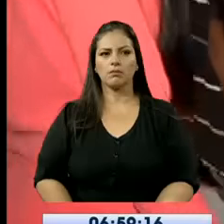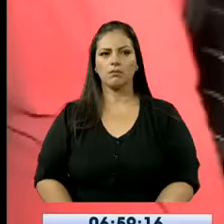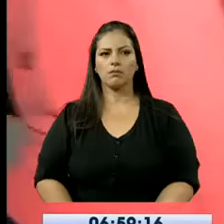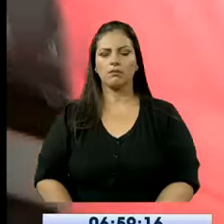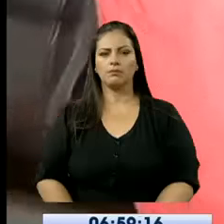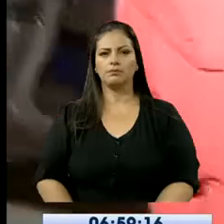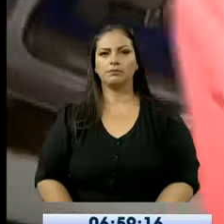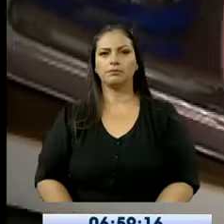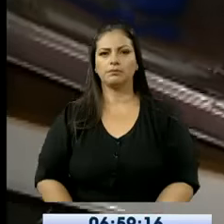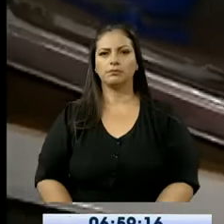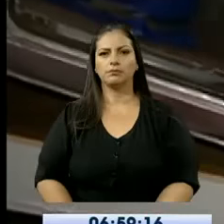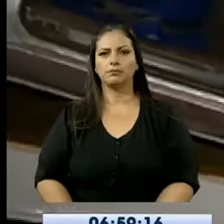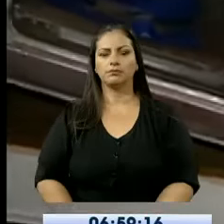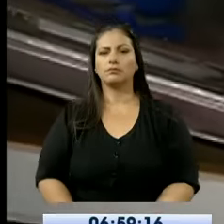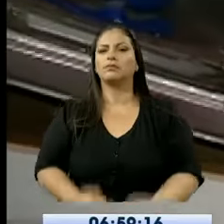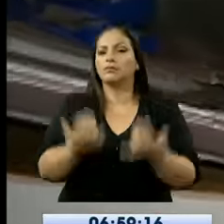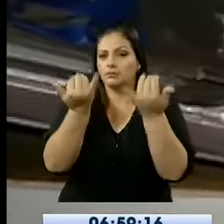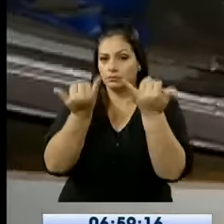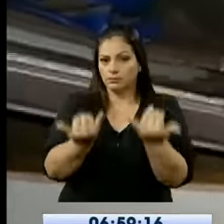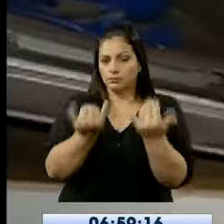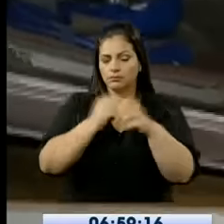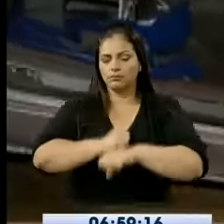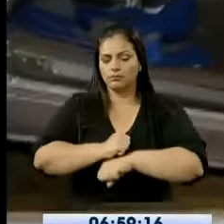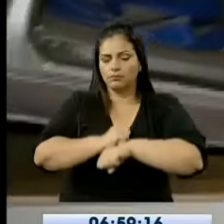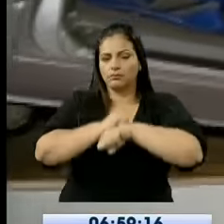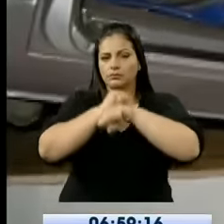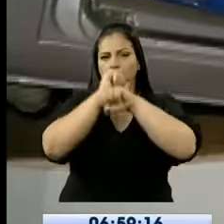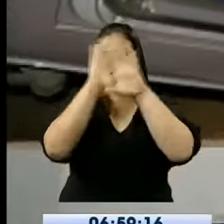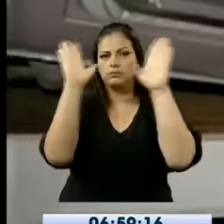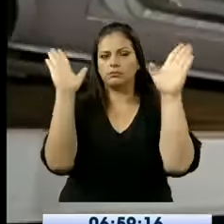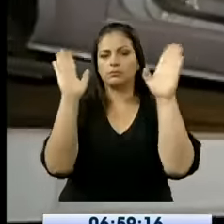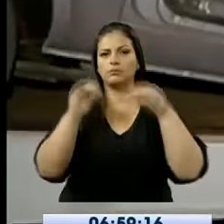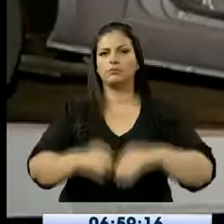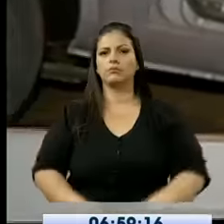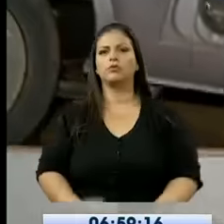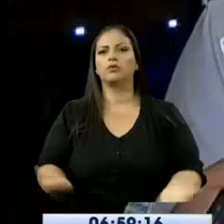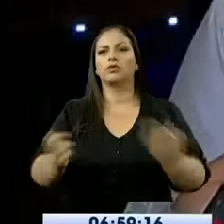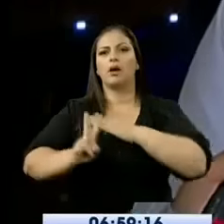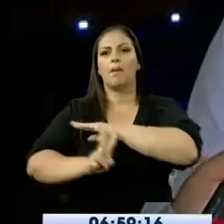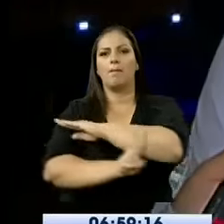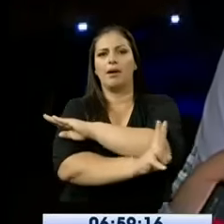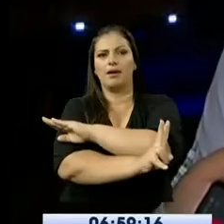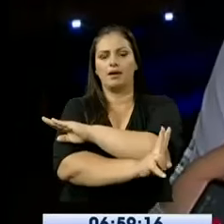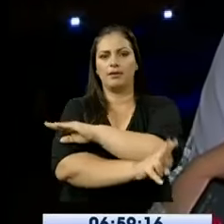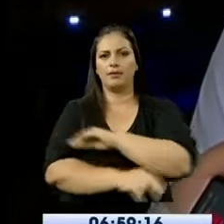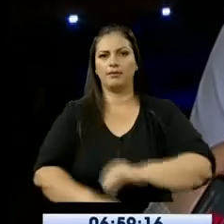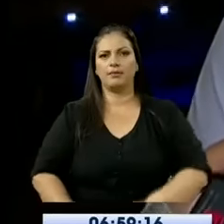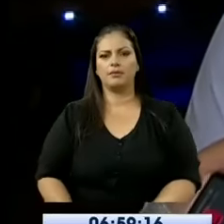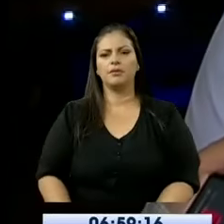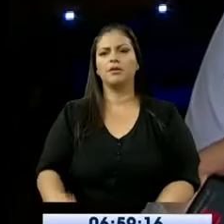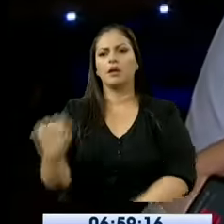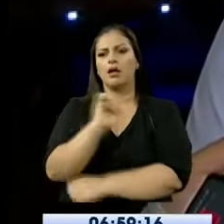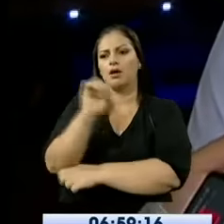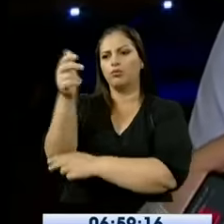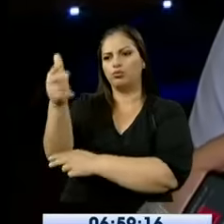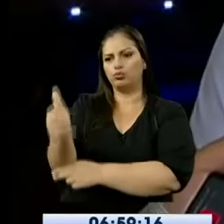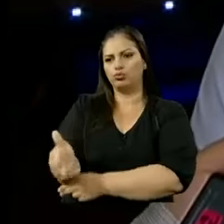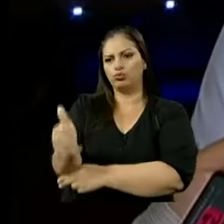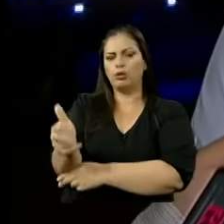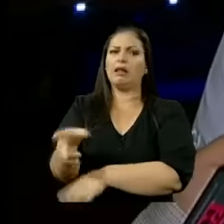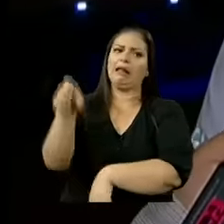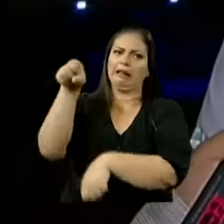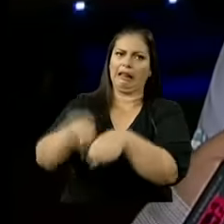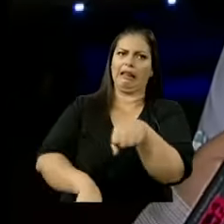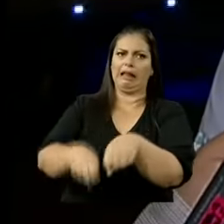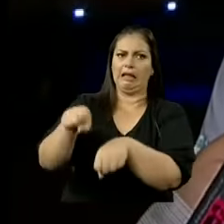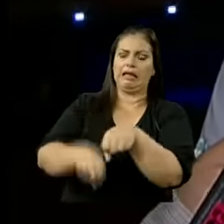El percance se produjo la madrugada de este martes a la altura de Vergeles. Un vehículo se encontraba estacionado, aparentemente por una falla